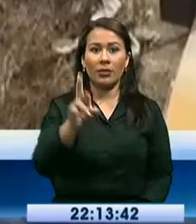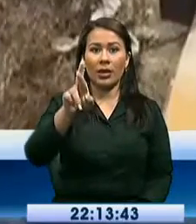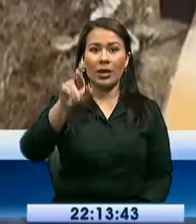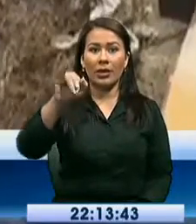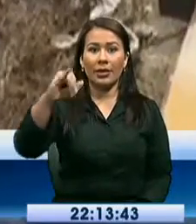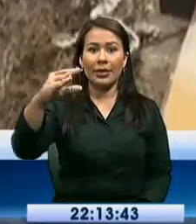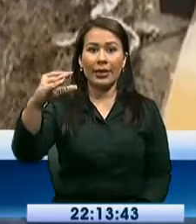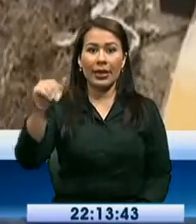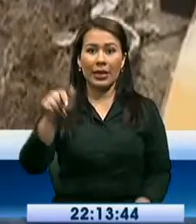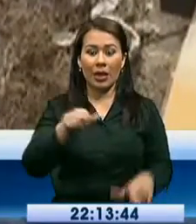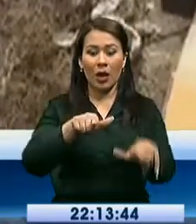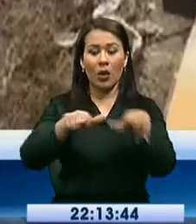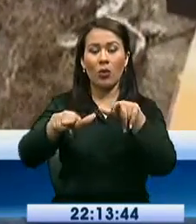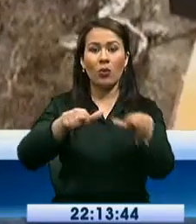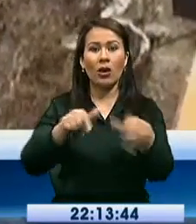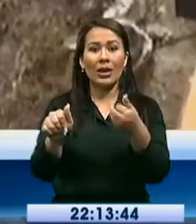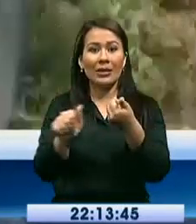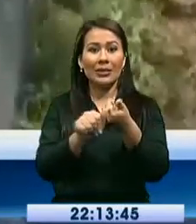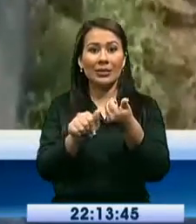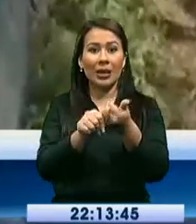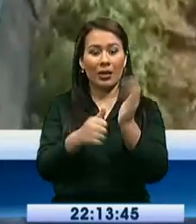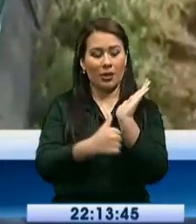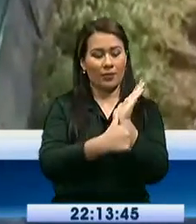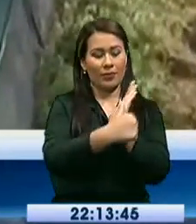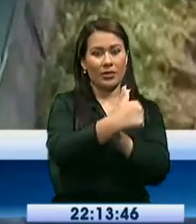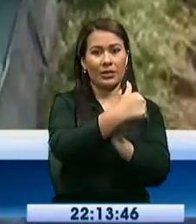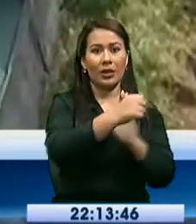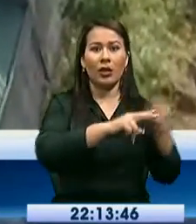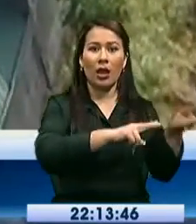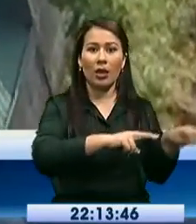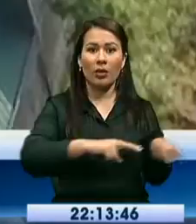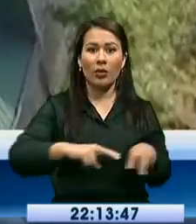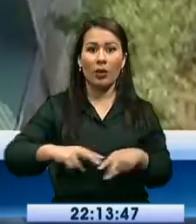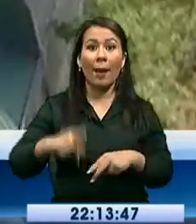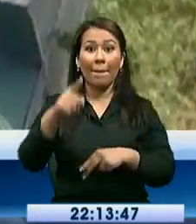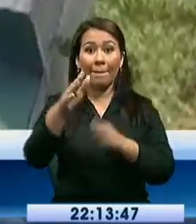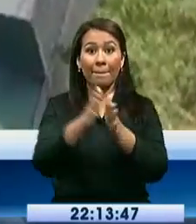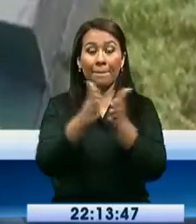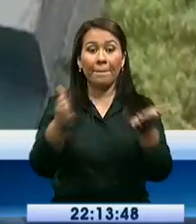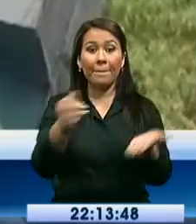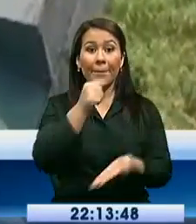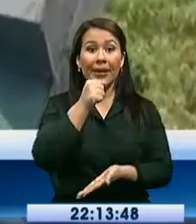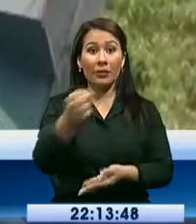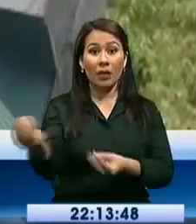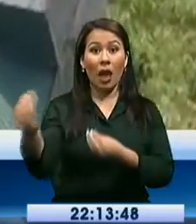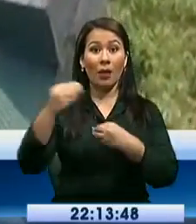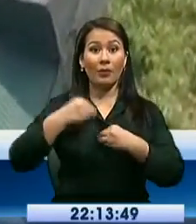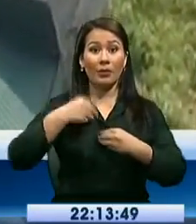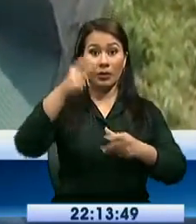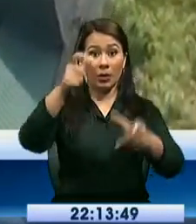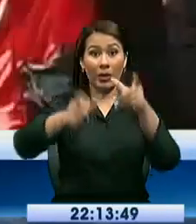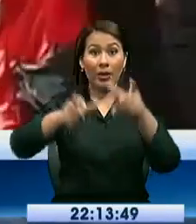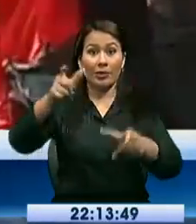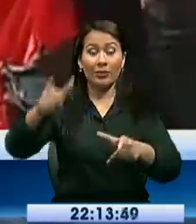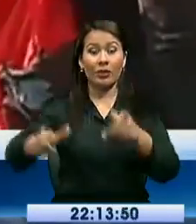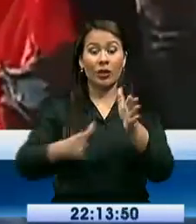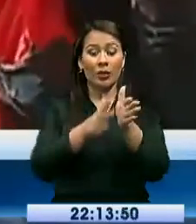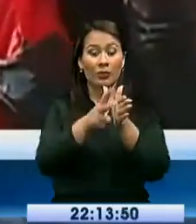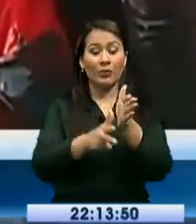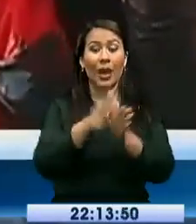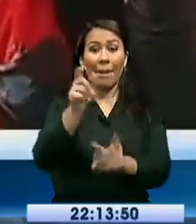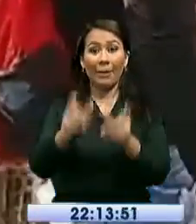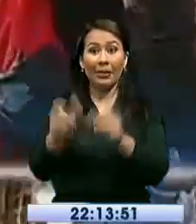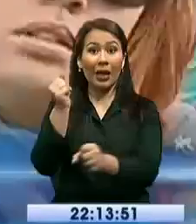sede del Ministerio de Agricultura. Los medios locales informaron que el personal del Instituto Costarricense de Ferrocarriles,